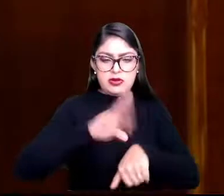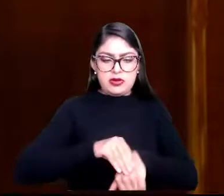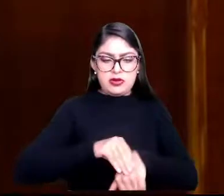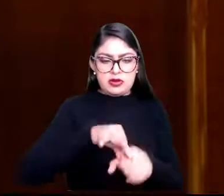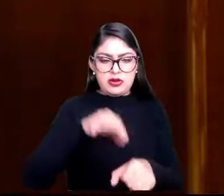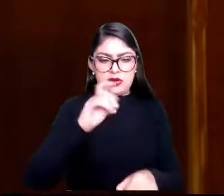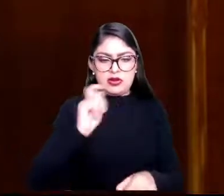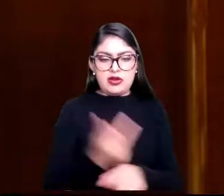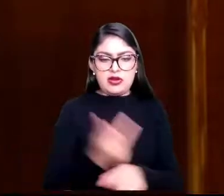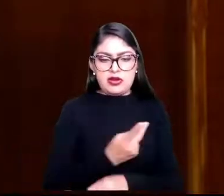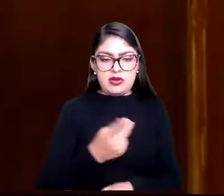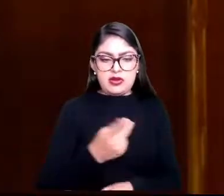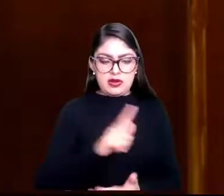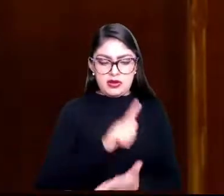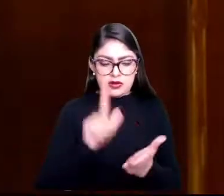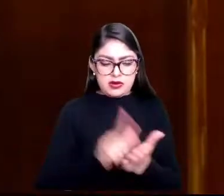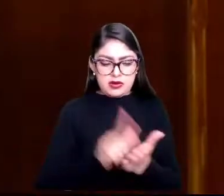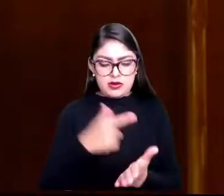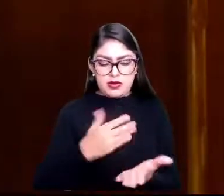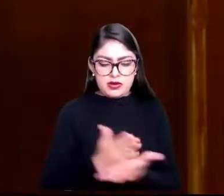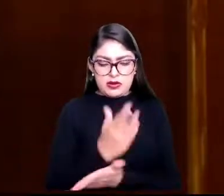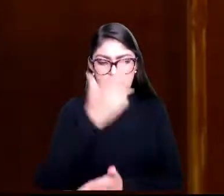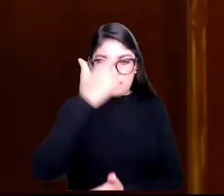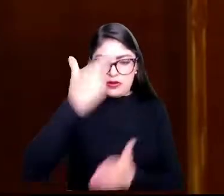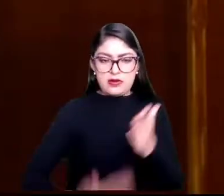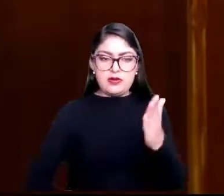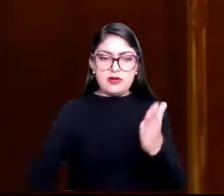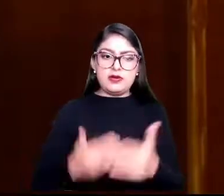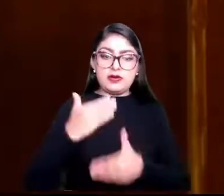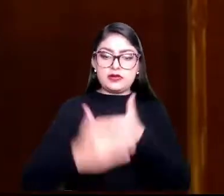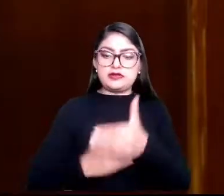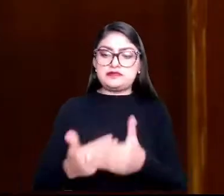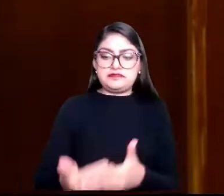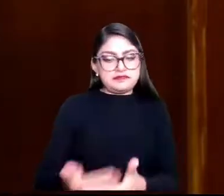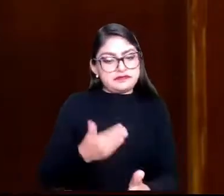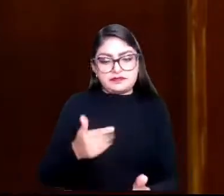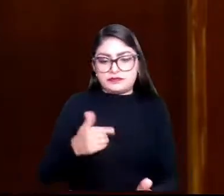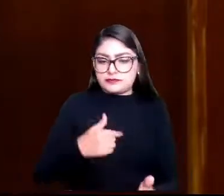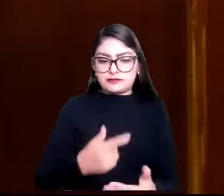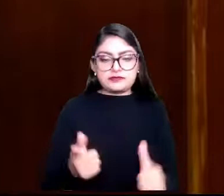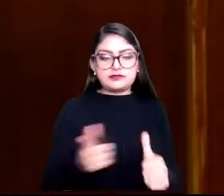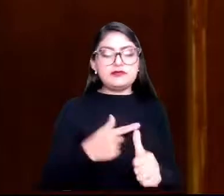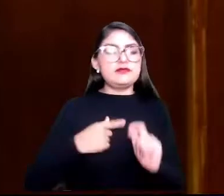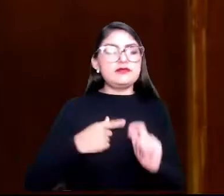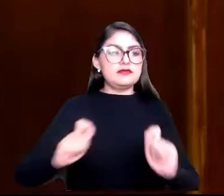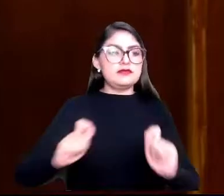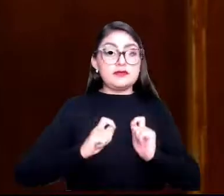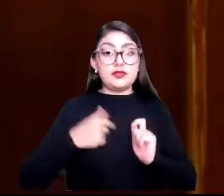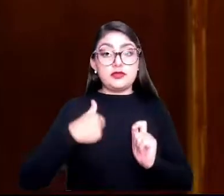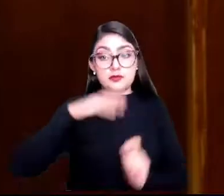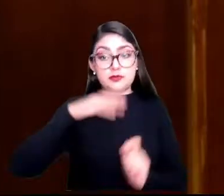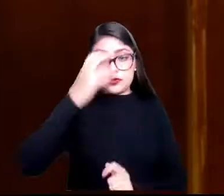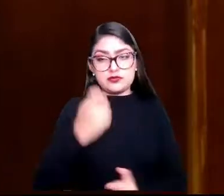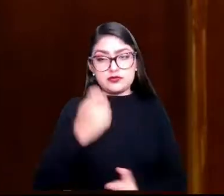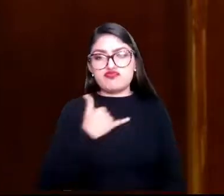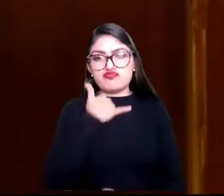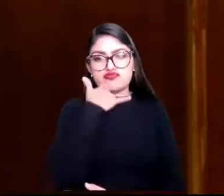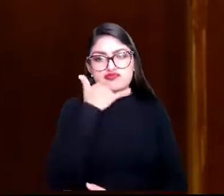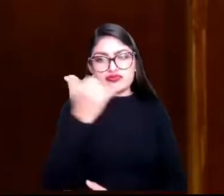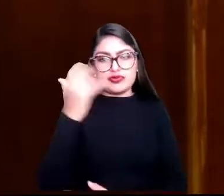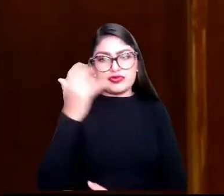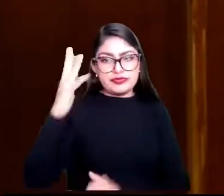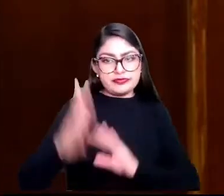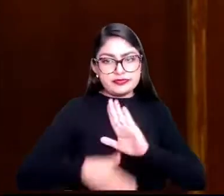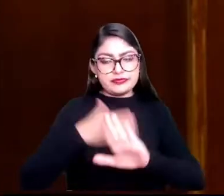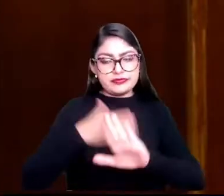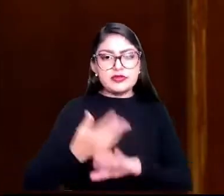un proceso, tomando partido, y me parece que puede ser un grave error para el futuro. A favor de la rendición de cuentas siempre, el dinero es de la